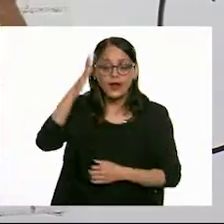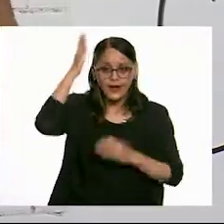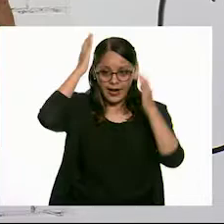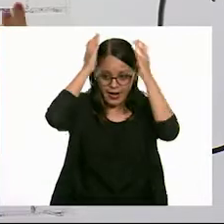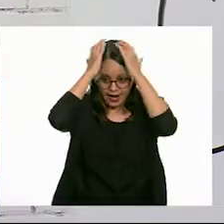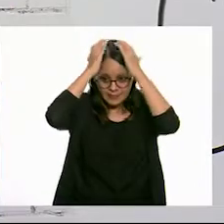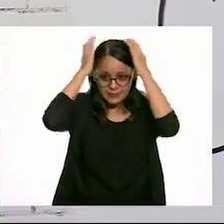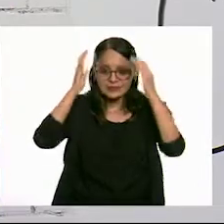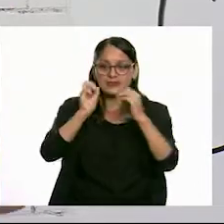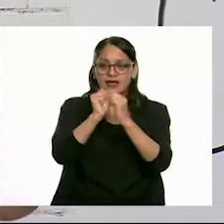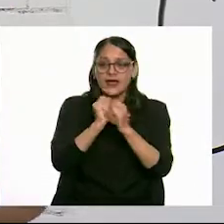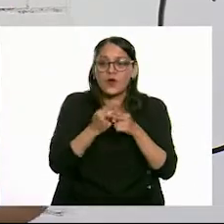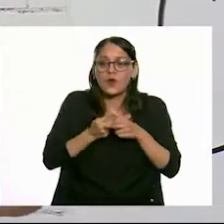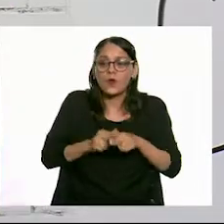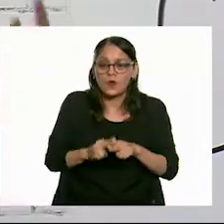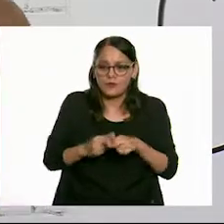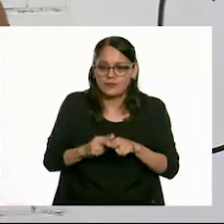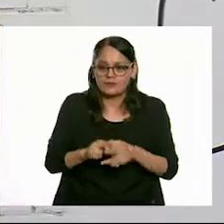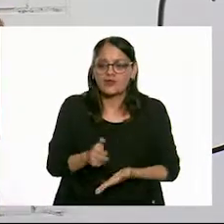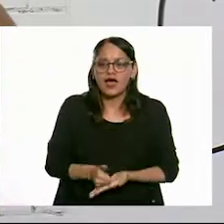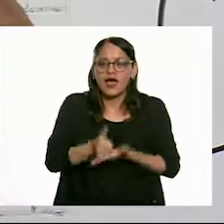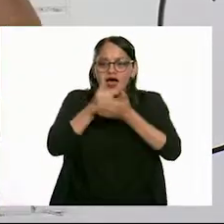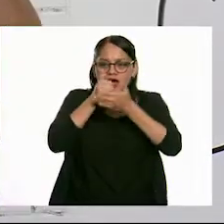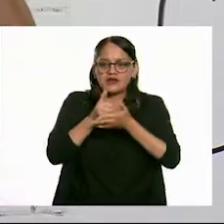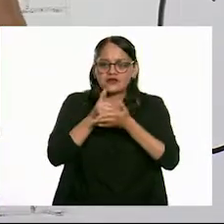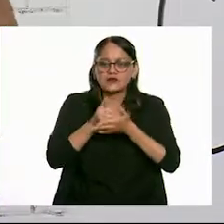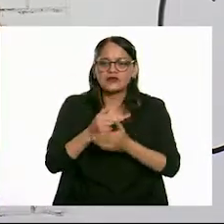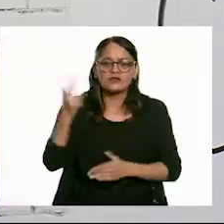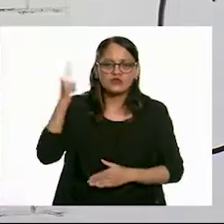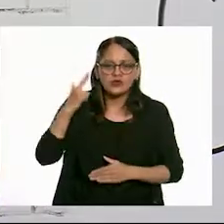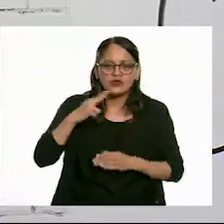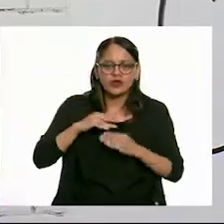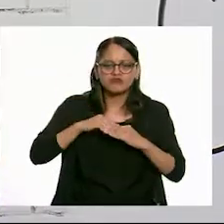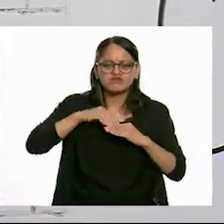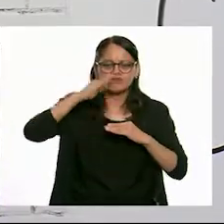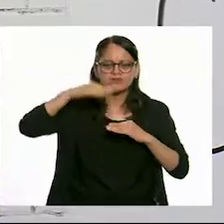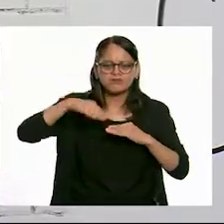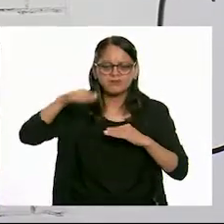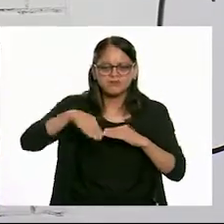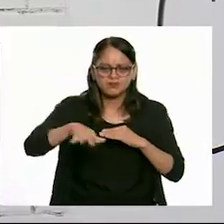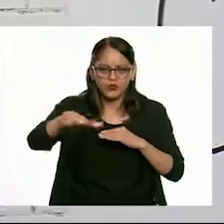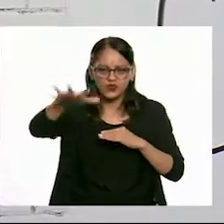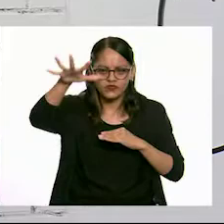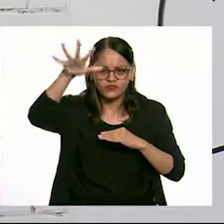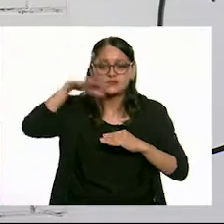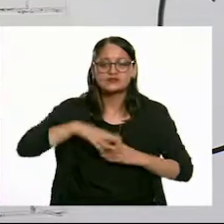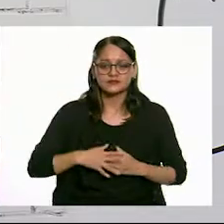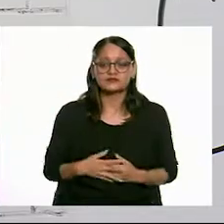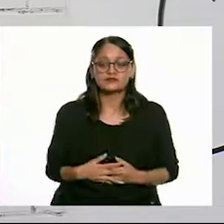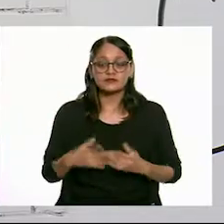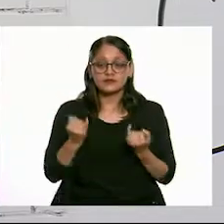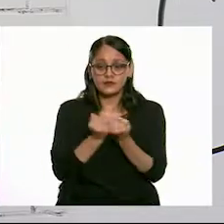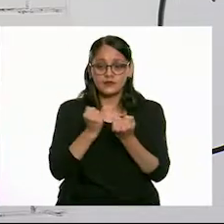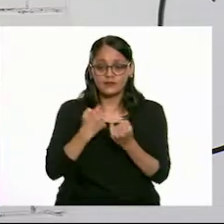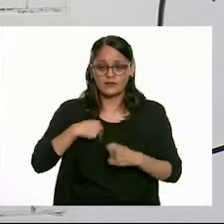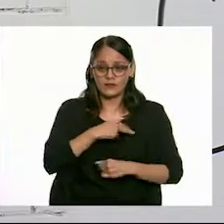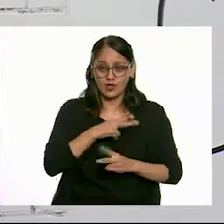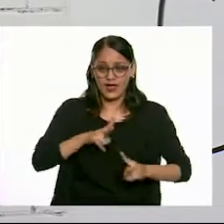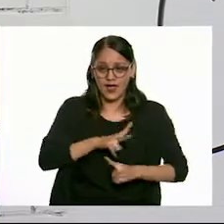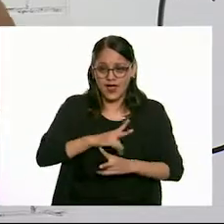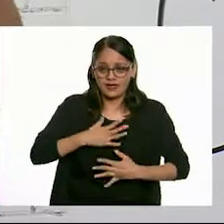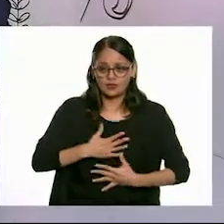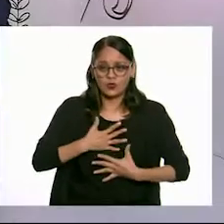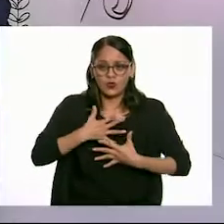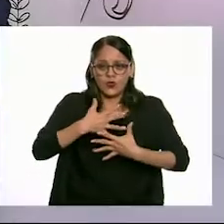funcionan como resonadores. Entonces, todo ese sonido que que generamos a través del aire que pasa por